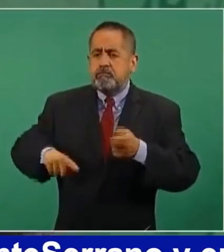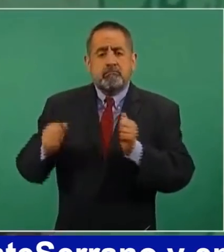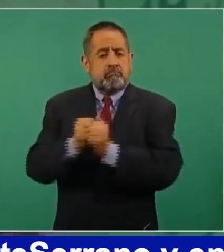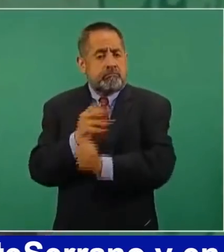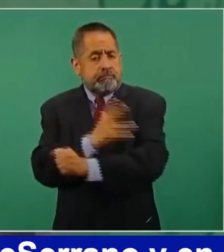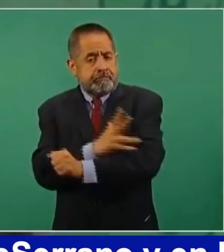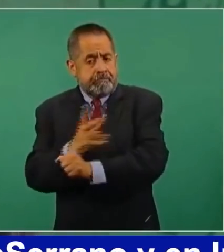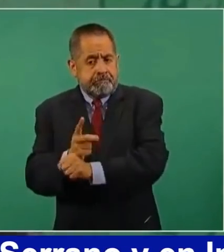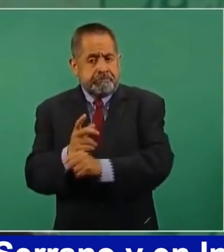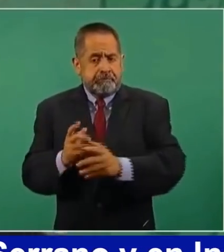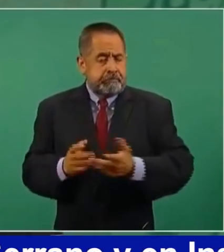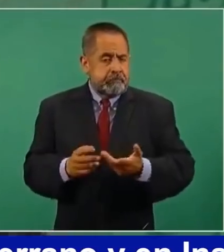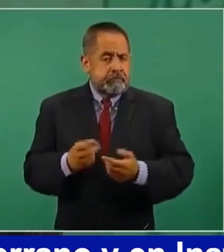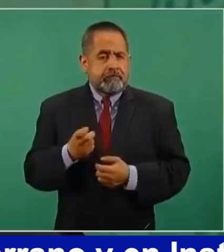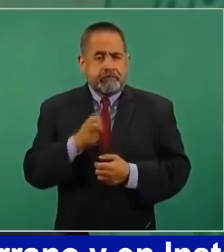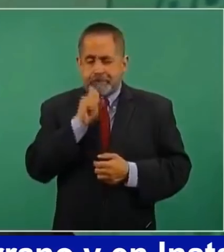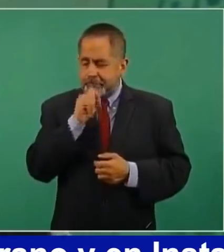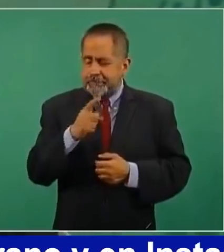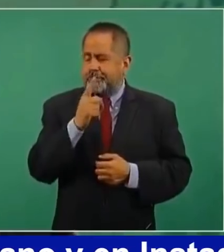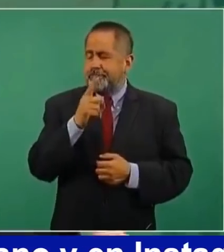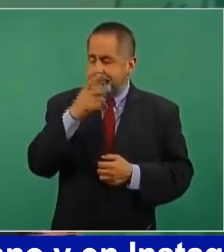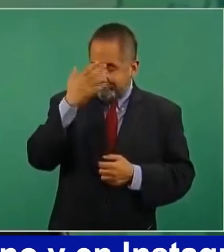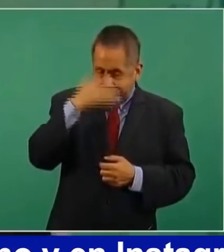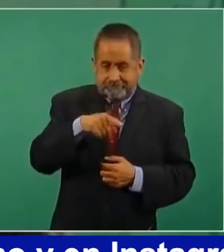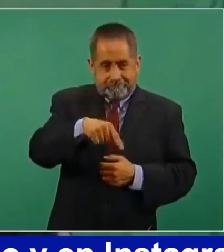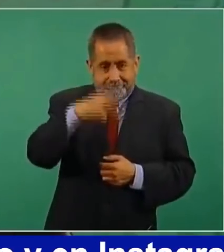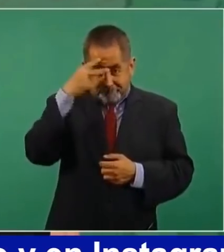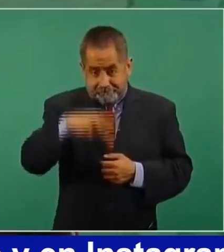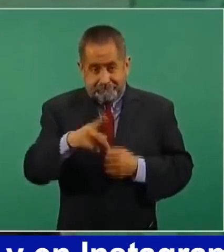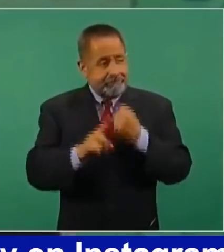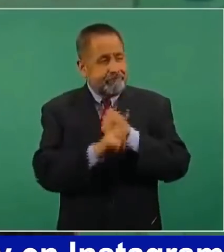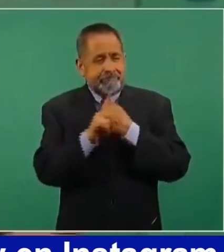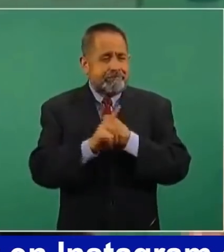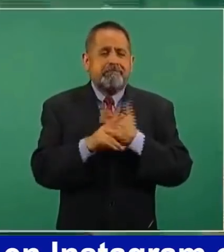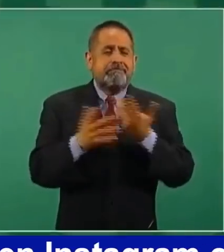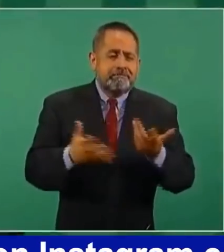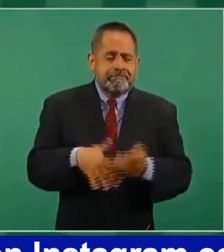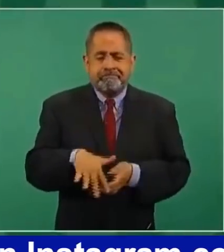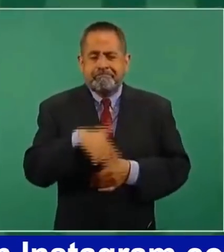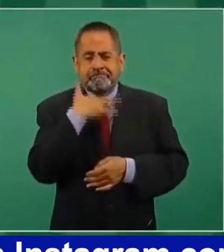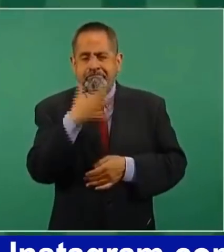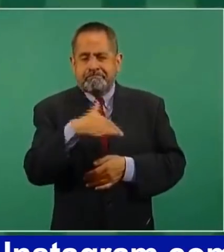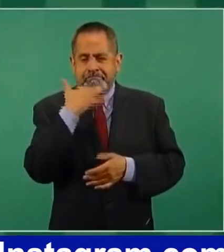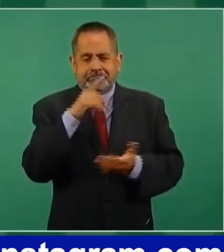porque, repito, el principal problema de México era la corrupción.